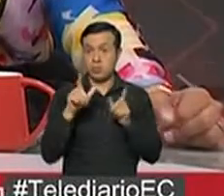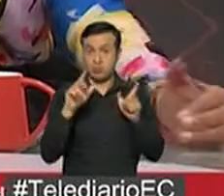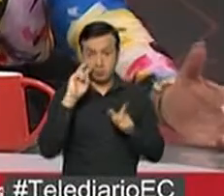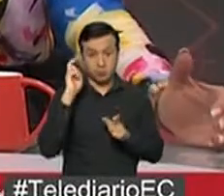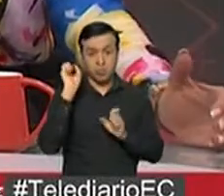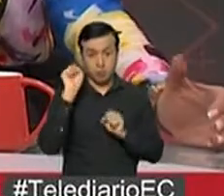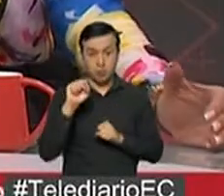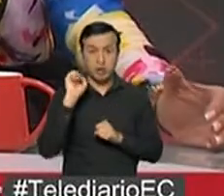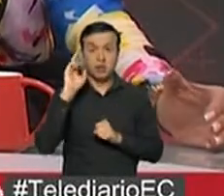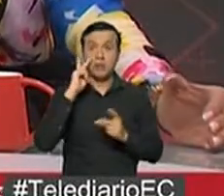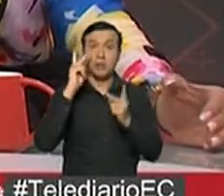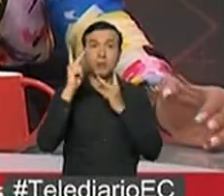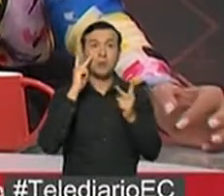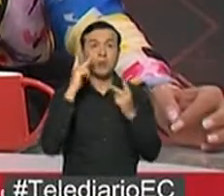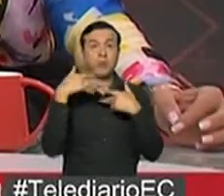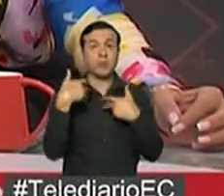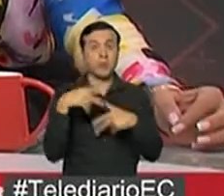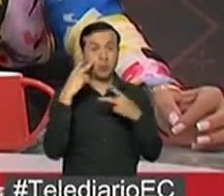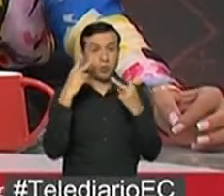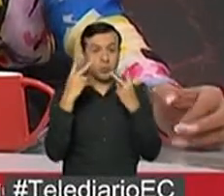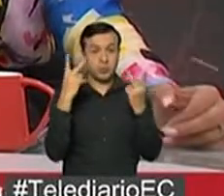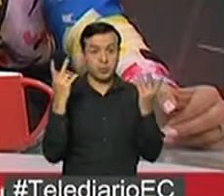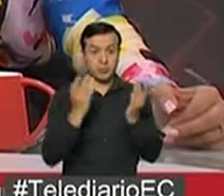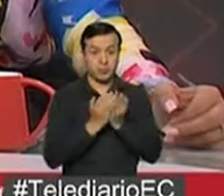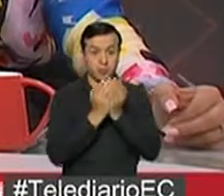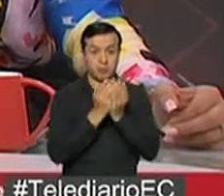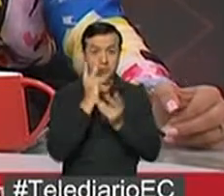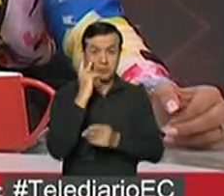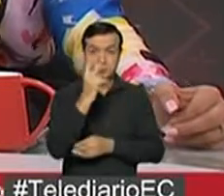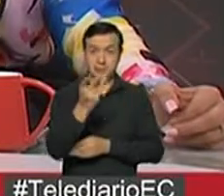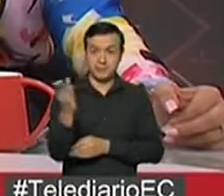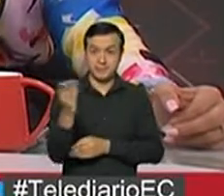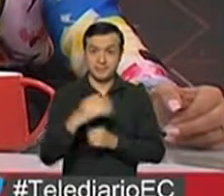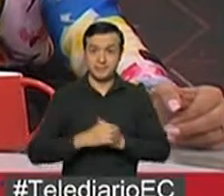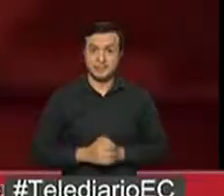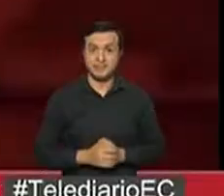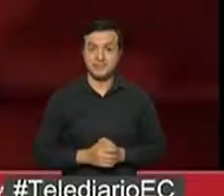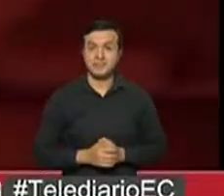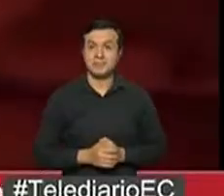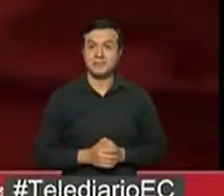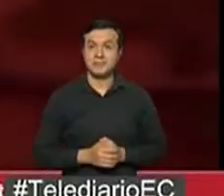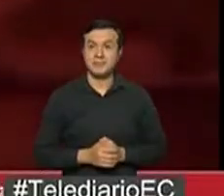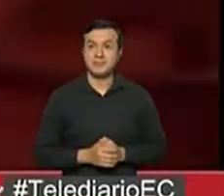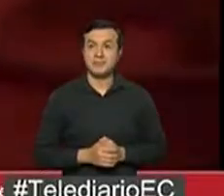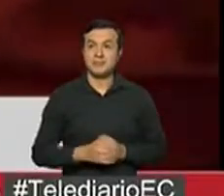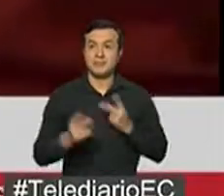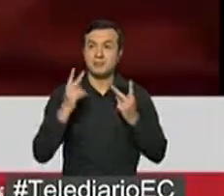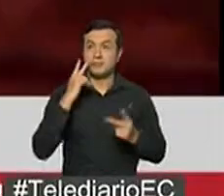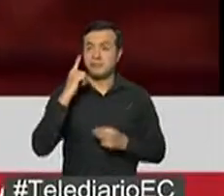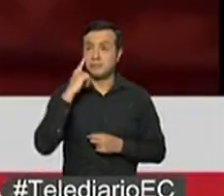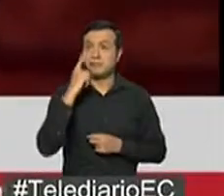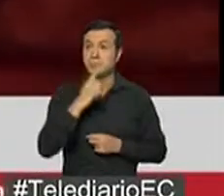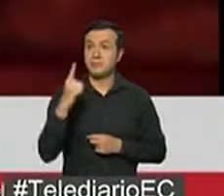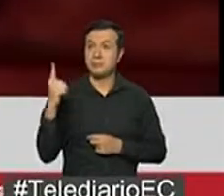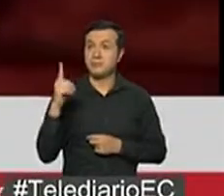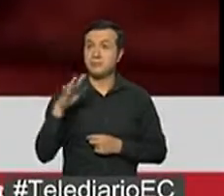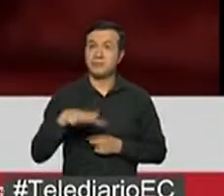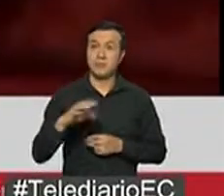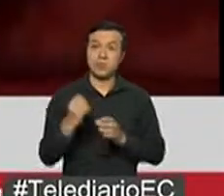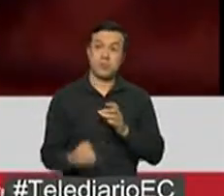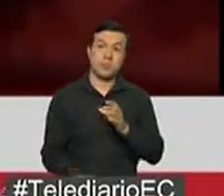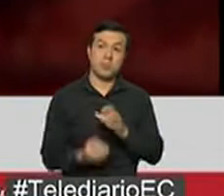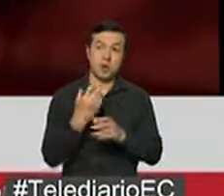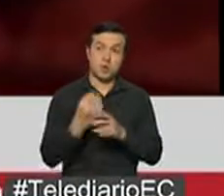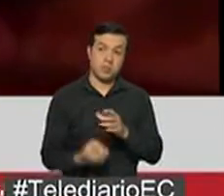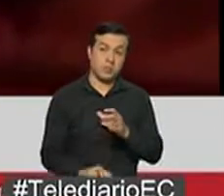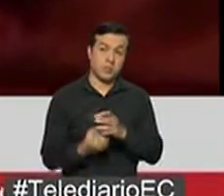que pueden observar el fenómeno desde los cruceros navegables las imágenes de la erupción del volcán fernandina también